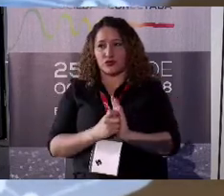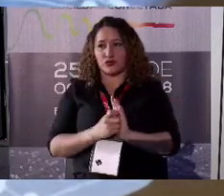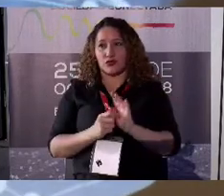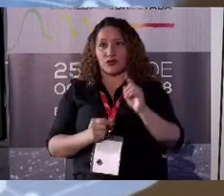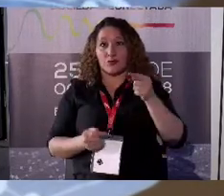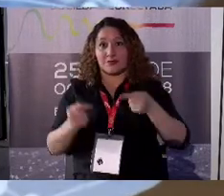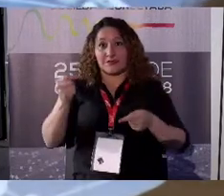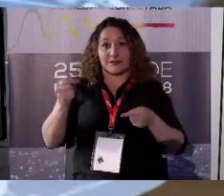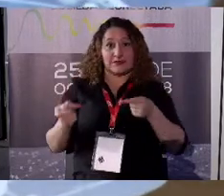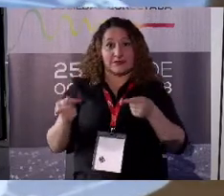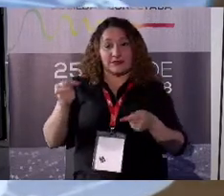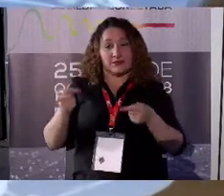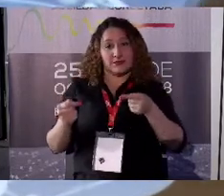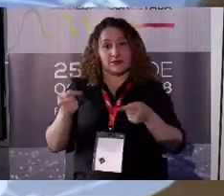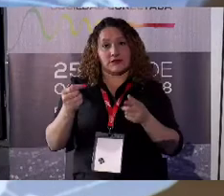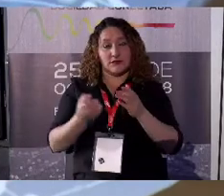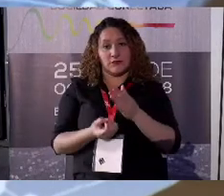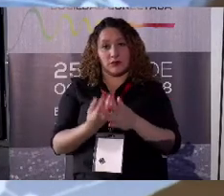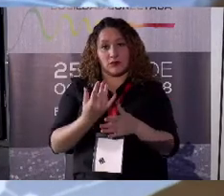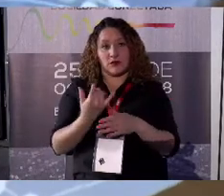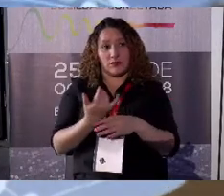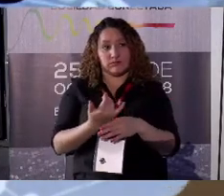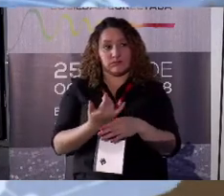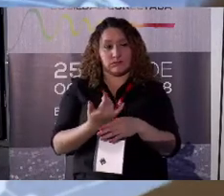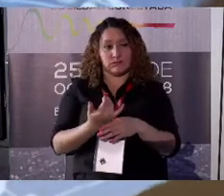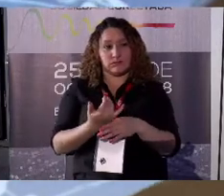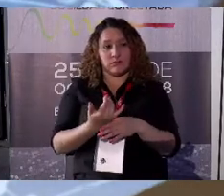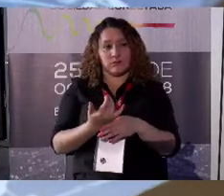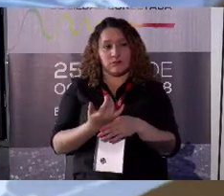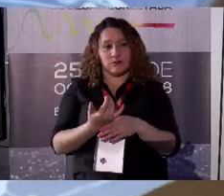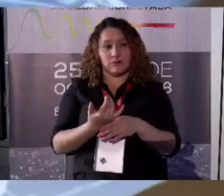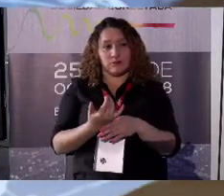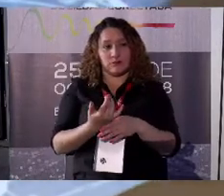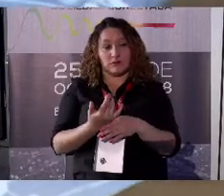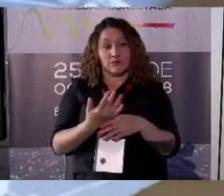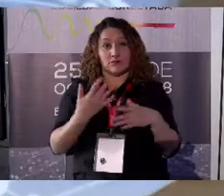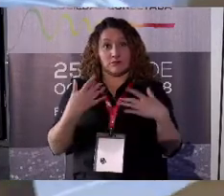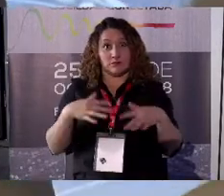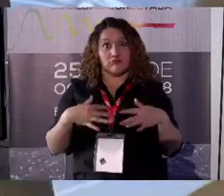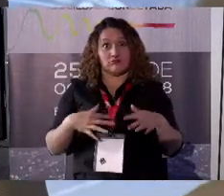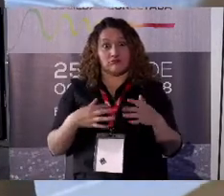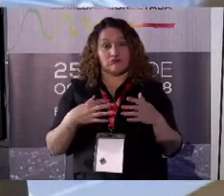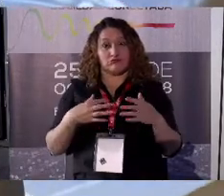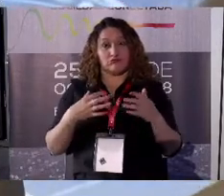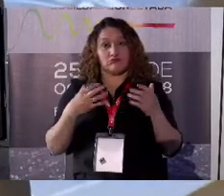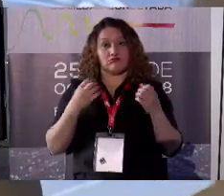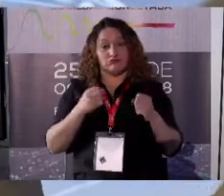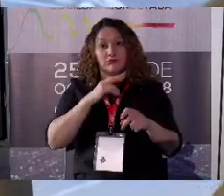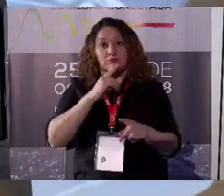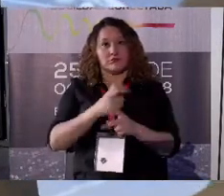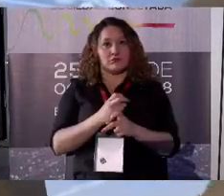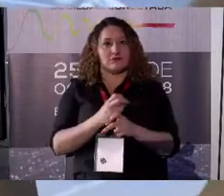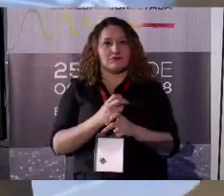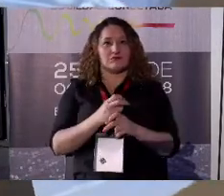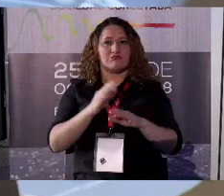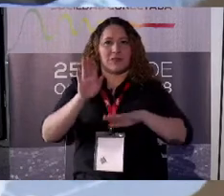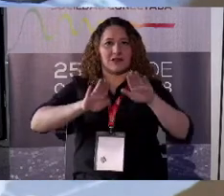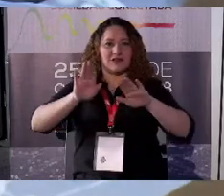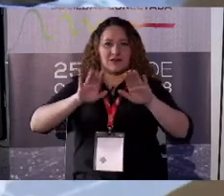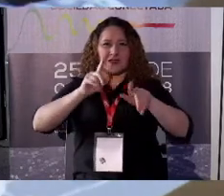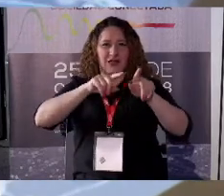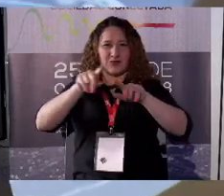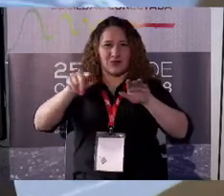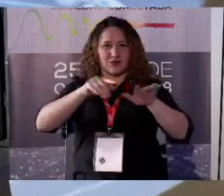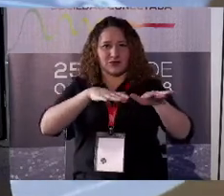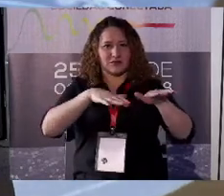los productos que se están subastando es fuerte, el participante se va a empezar a retirar de ciertos